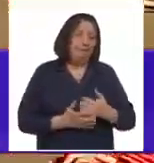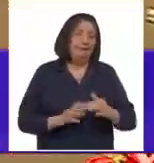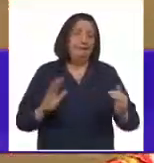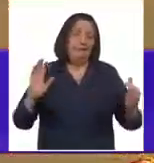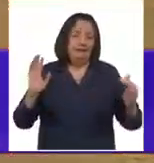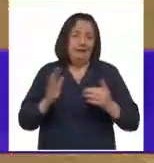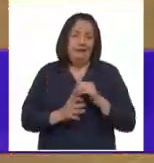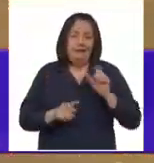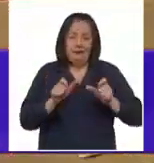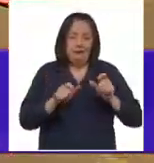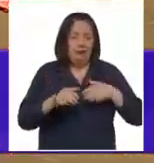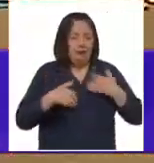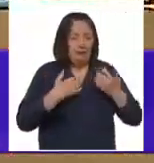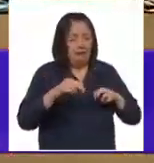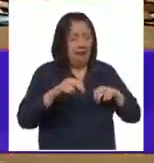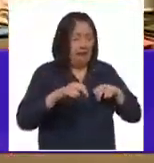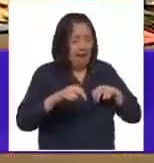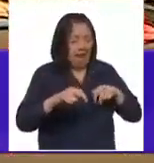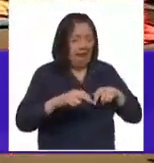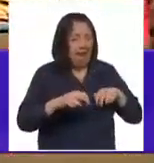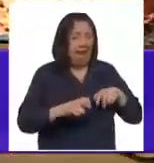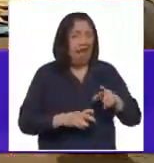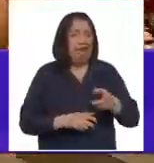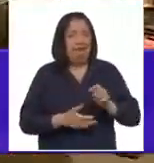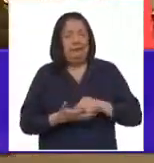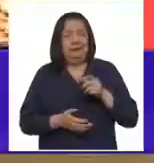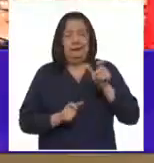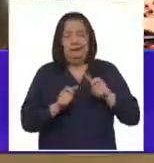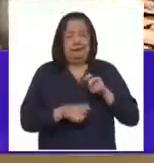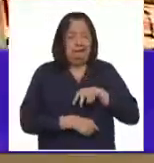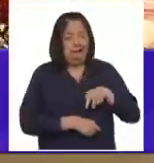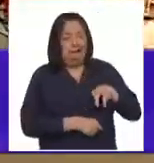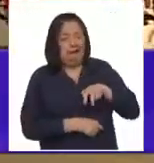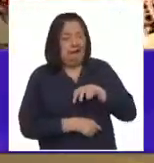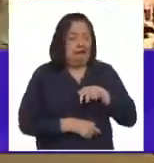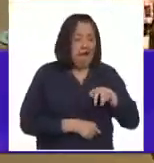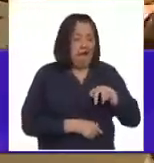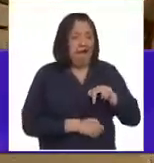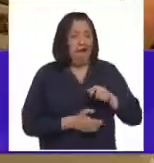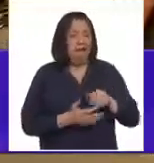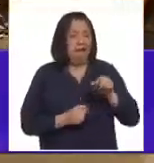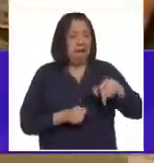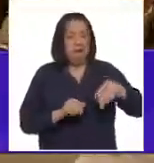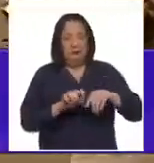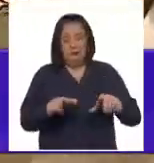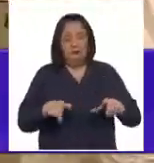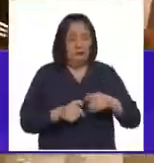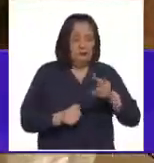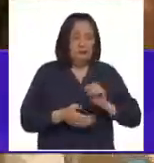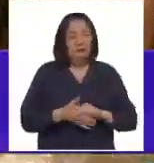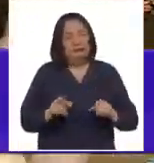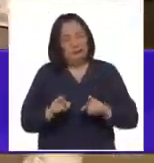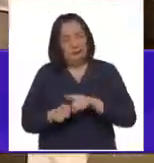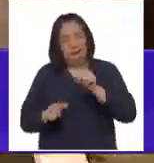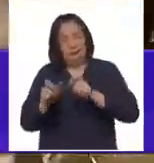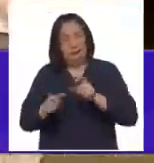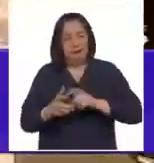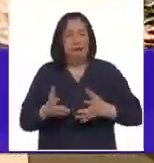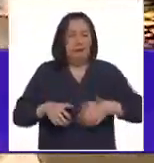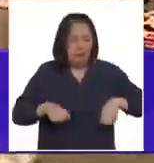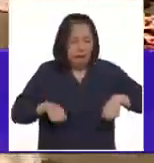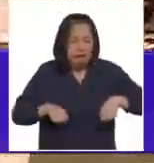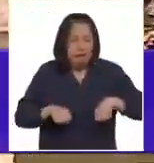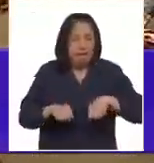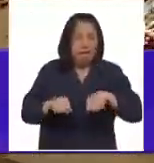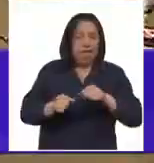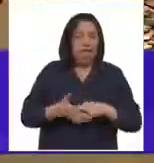la transibilidad, ¿no? De este punto, las personas pues tienen que hacer esfuerzos también para pasar por este lugar, además de las personas que van con